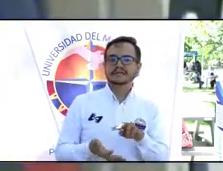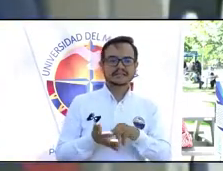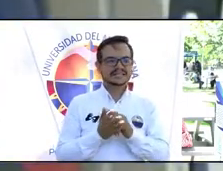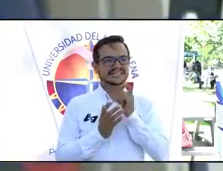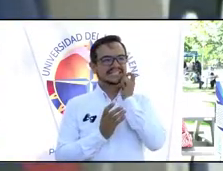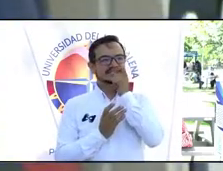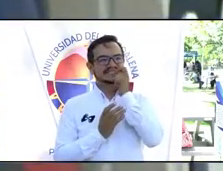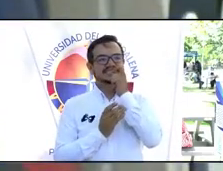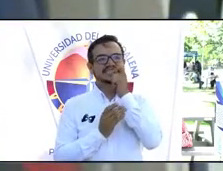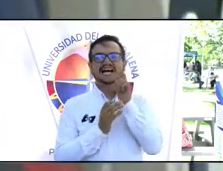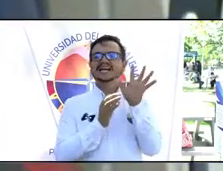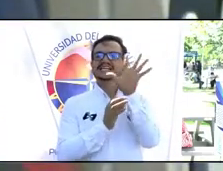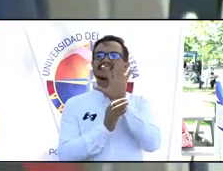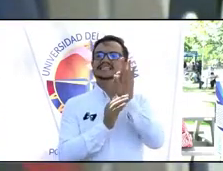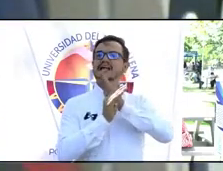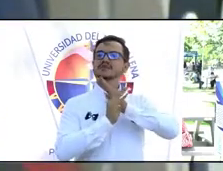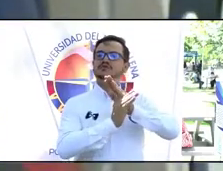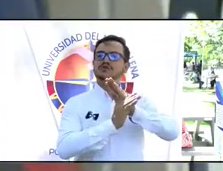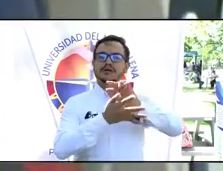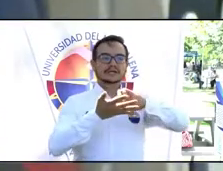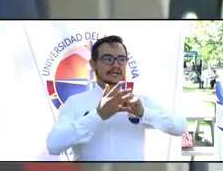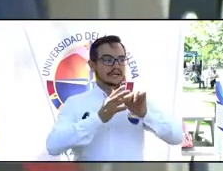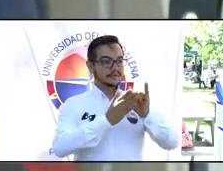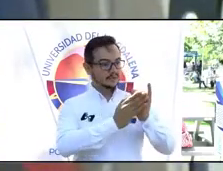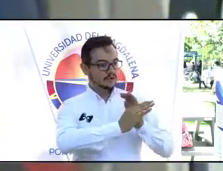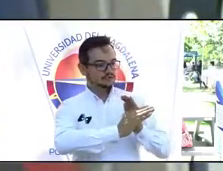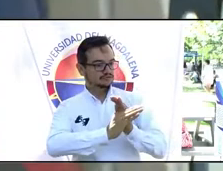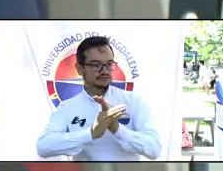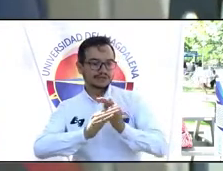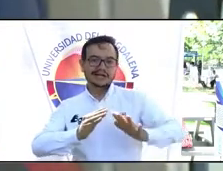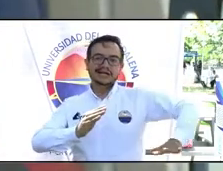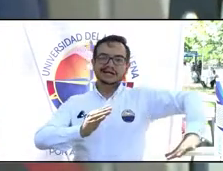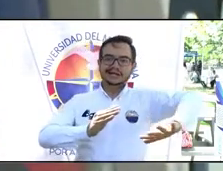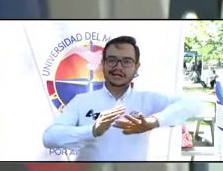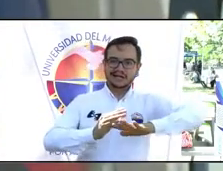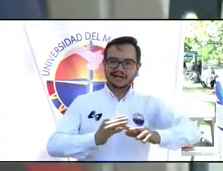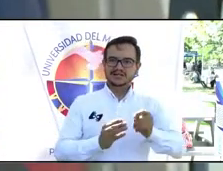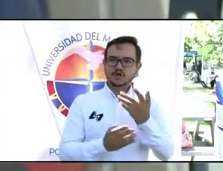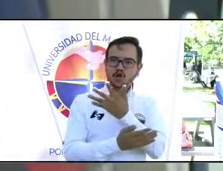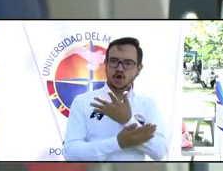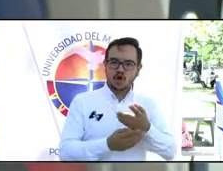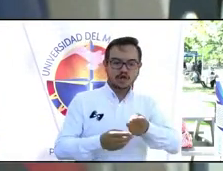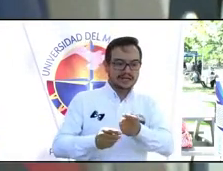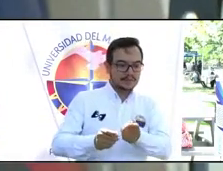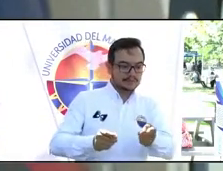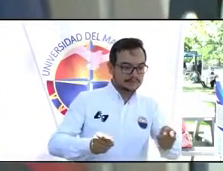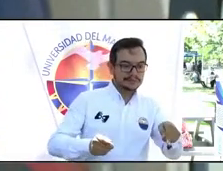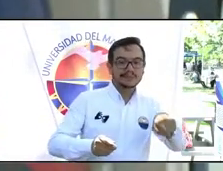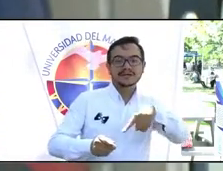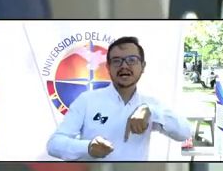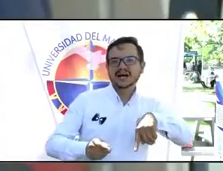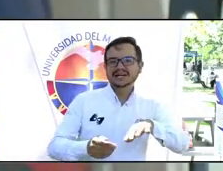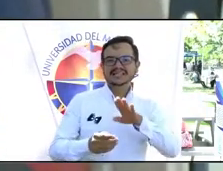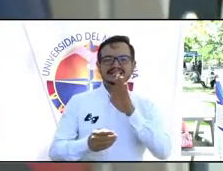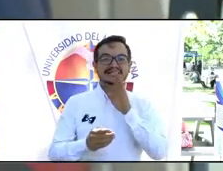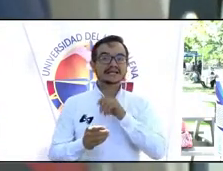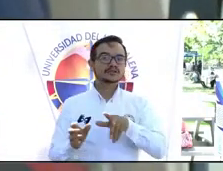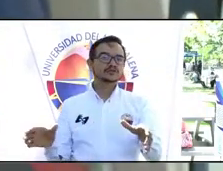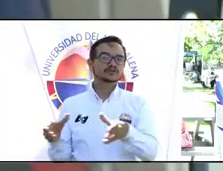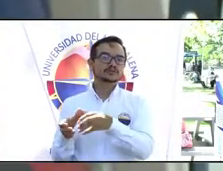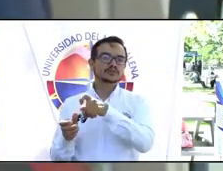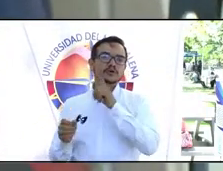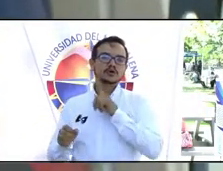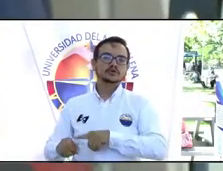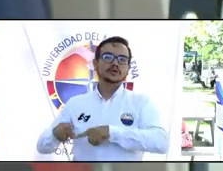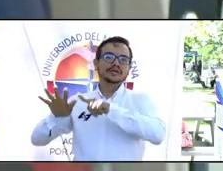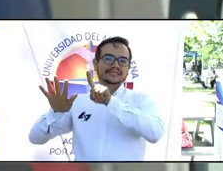que garantizan la bioseguridad del instrumental utilizado por los estudiantes de los semestres sexto, séptimo,